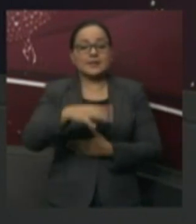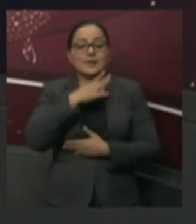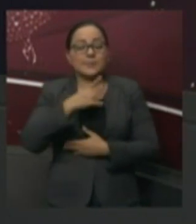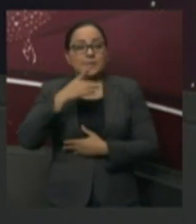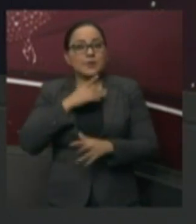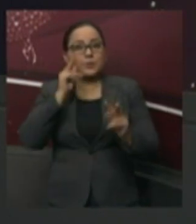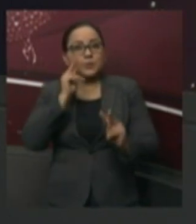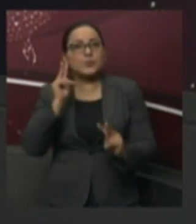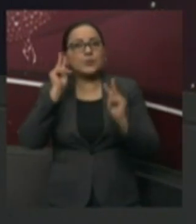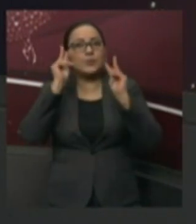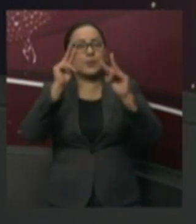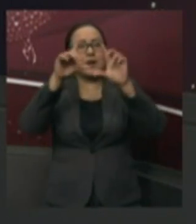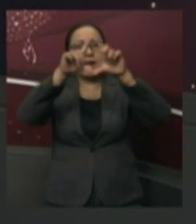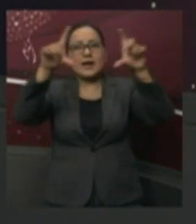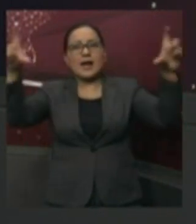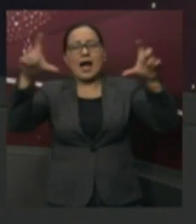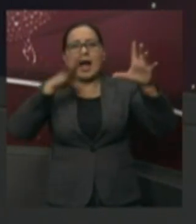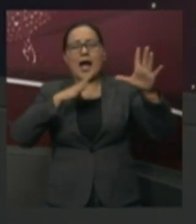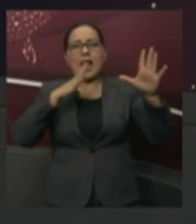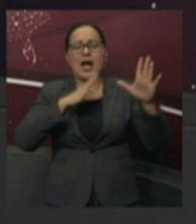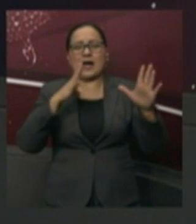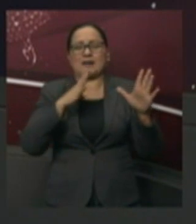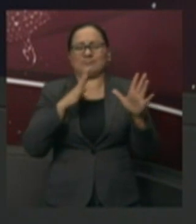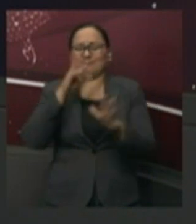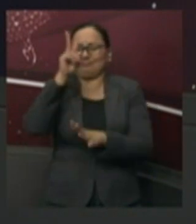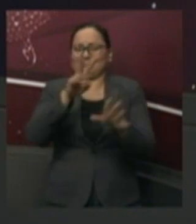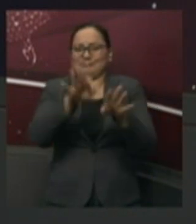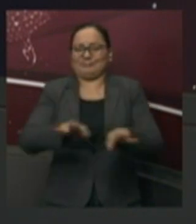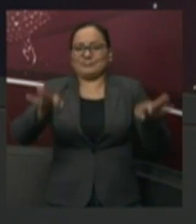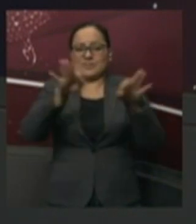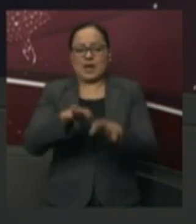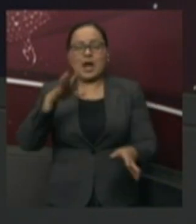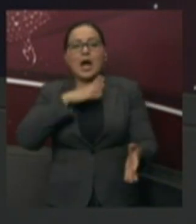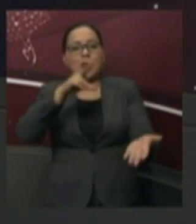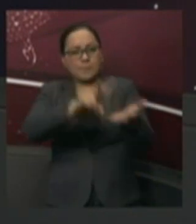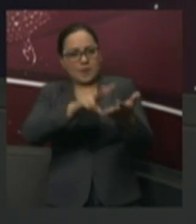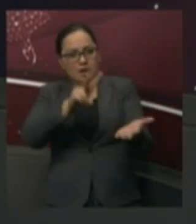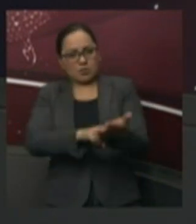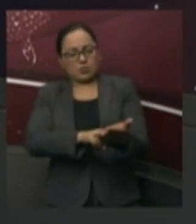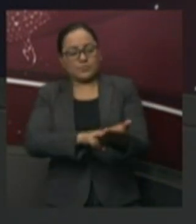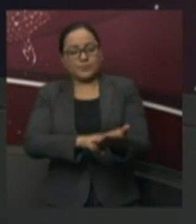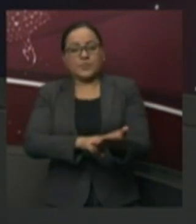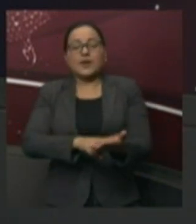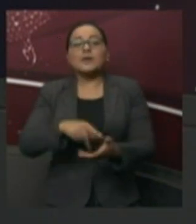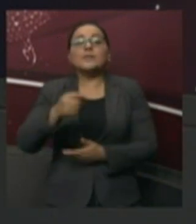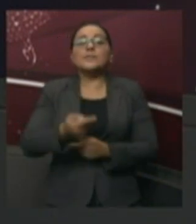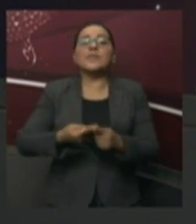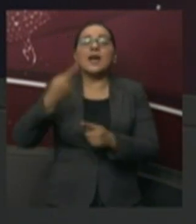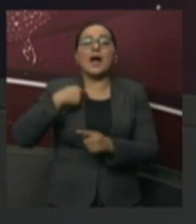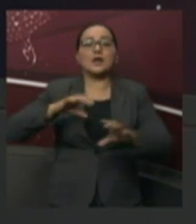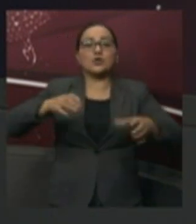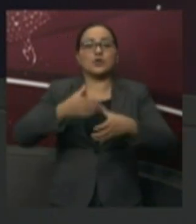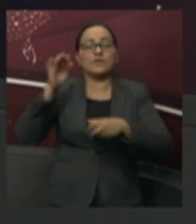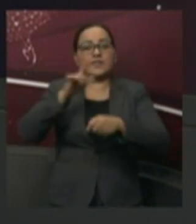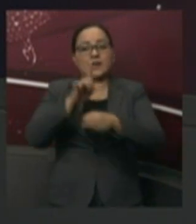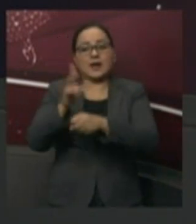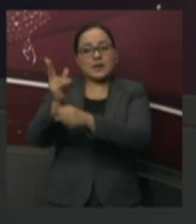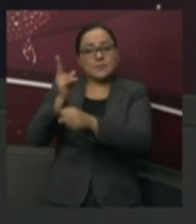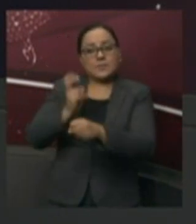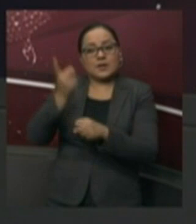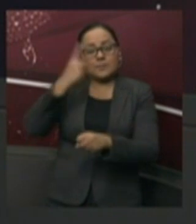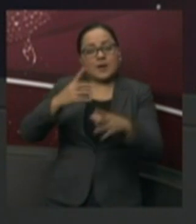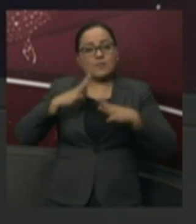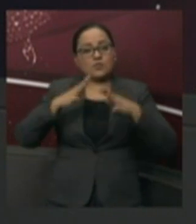ver este monumento y tiene un significado. Hay alguien que fue convocado por el Congreso Federal para